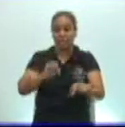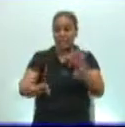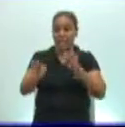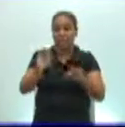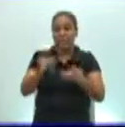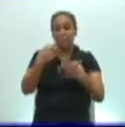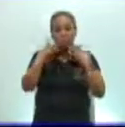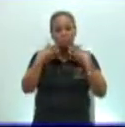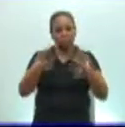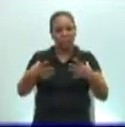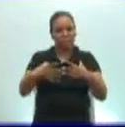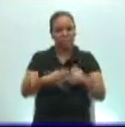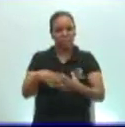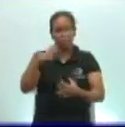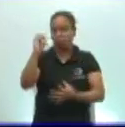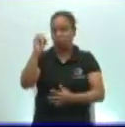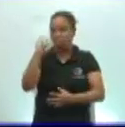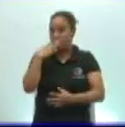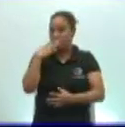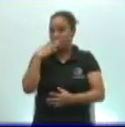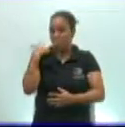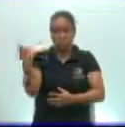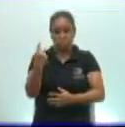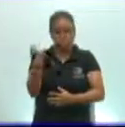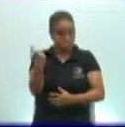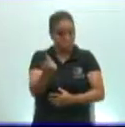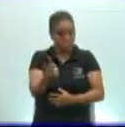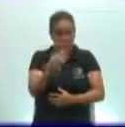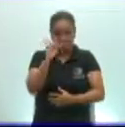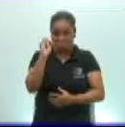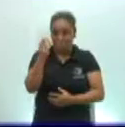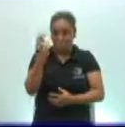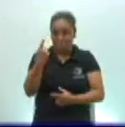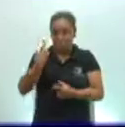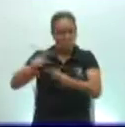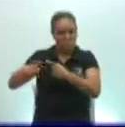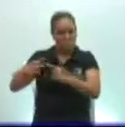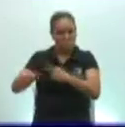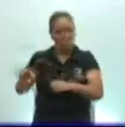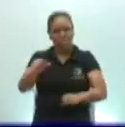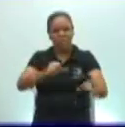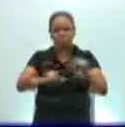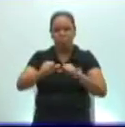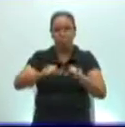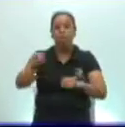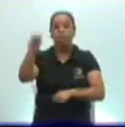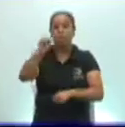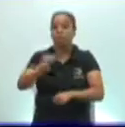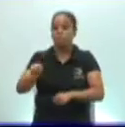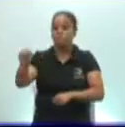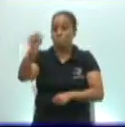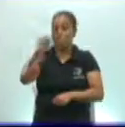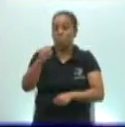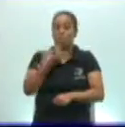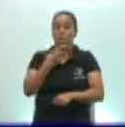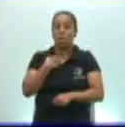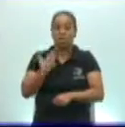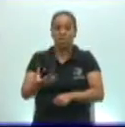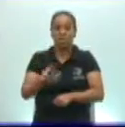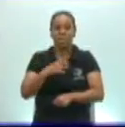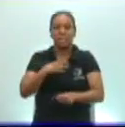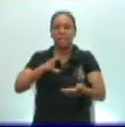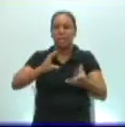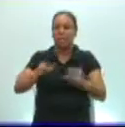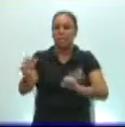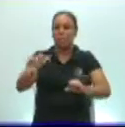con no solo el dioxígeno, sino también con otras sustancias moleculares y vamos a ver cómo escribir las fórmulas químicas